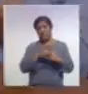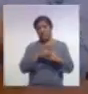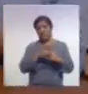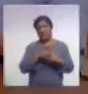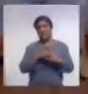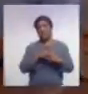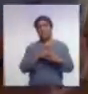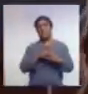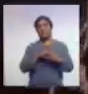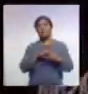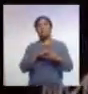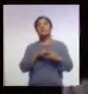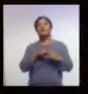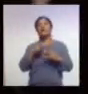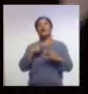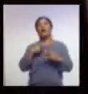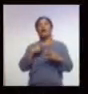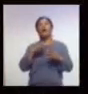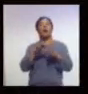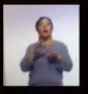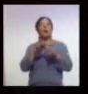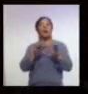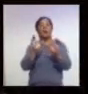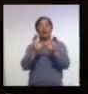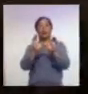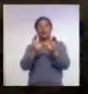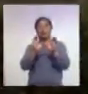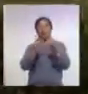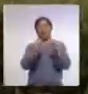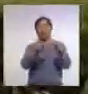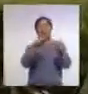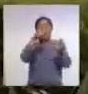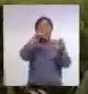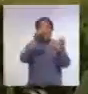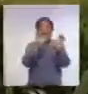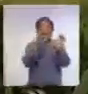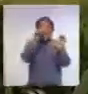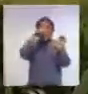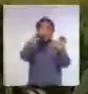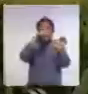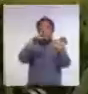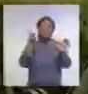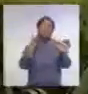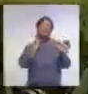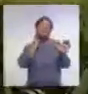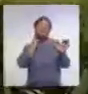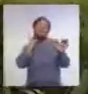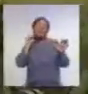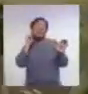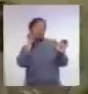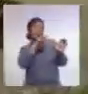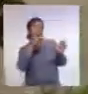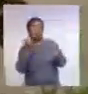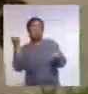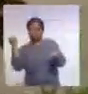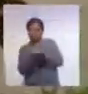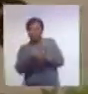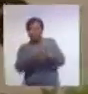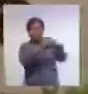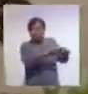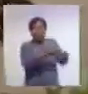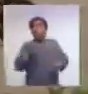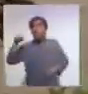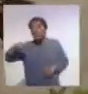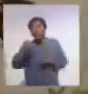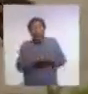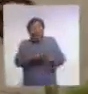aquí de los certificados de idoneidad, el documento que expide la Procuraduría que avala que una persona o una familia es apta e